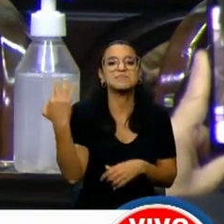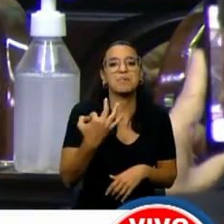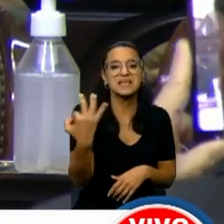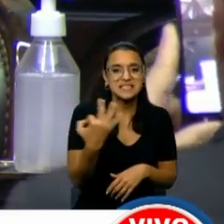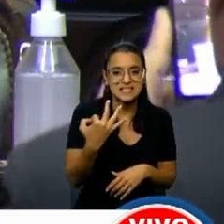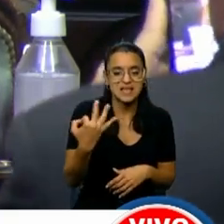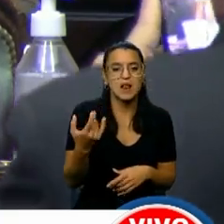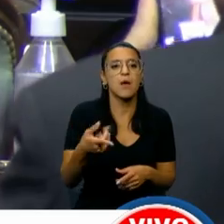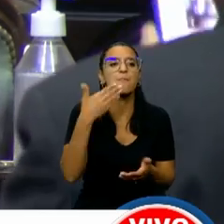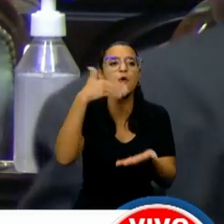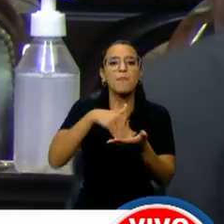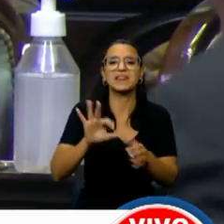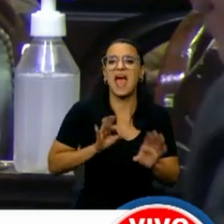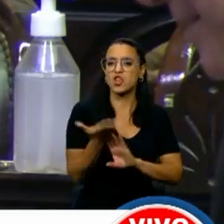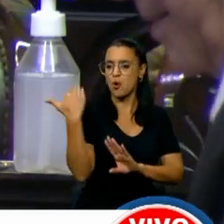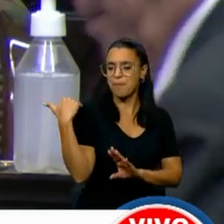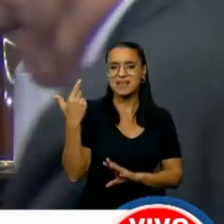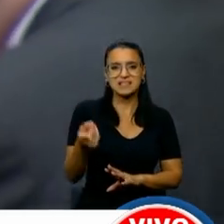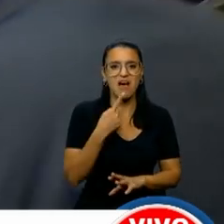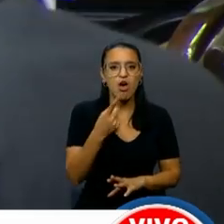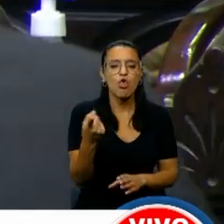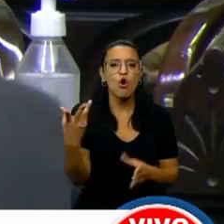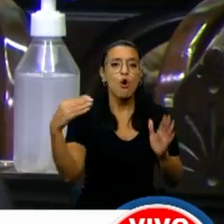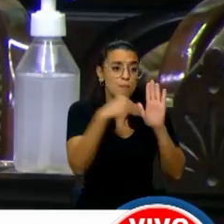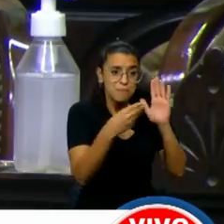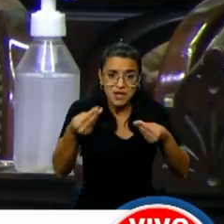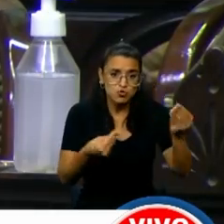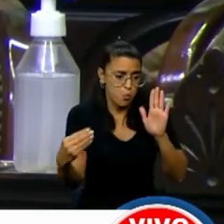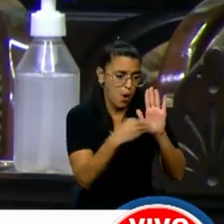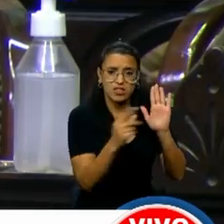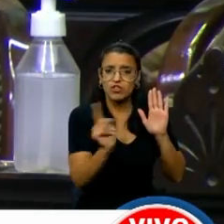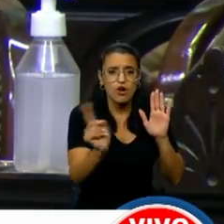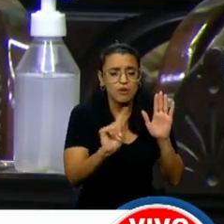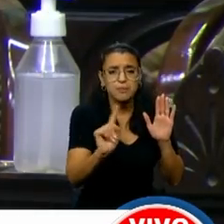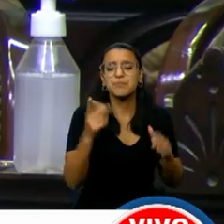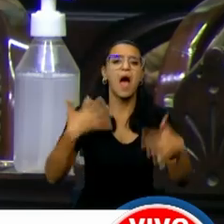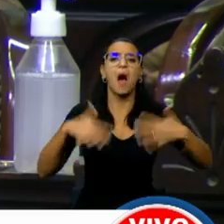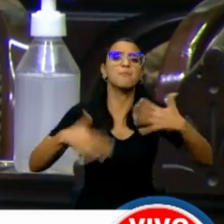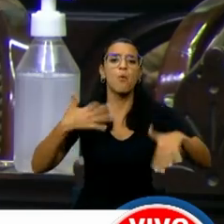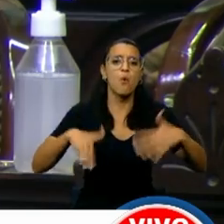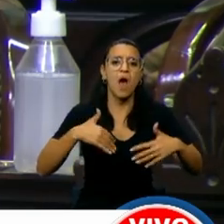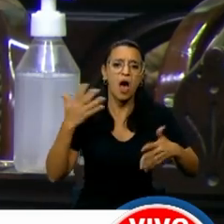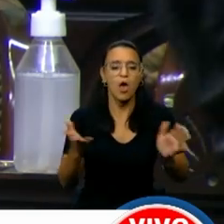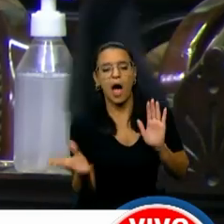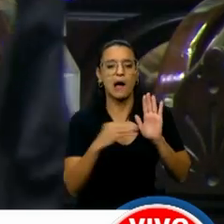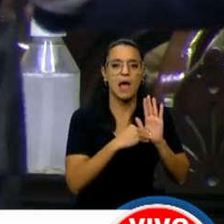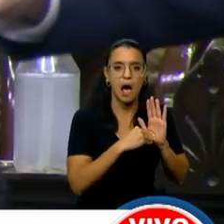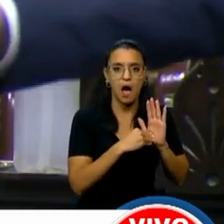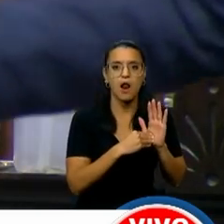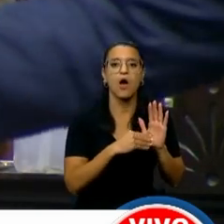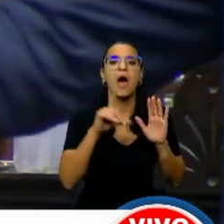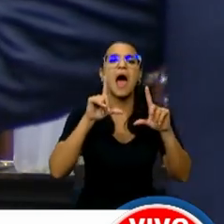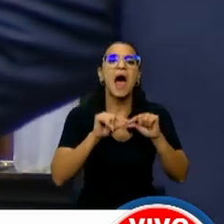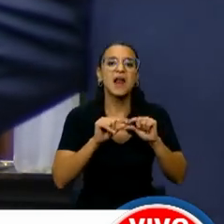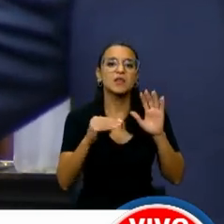que ya nos prometido el año pasado que no estaba incluida en este presupuesto y que a las apuradas agregaron en un